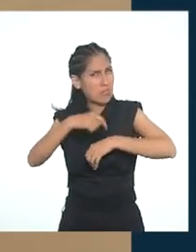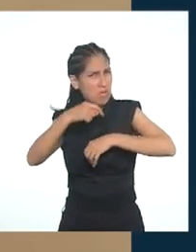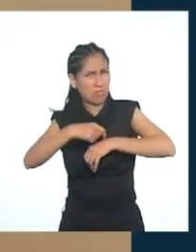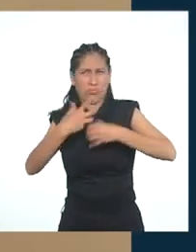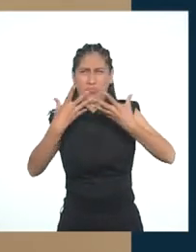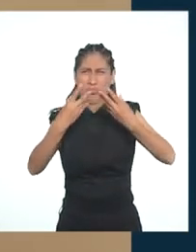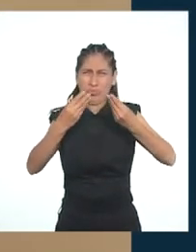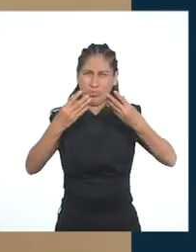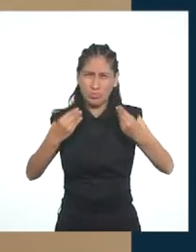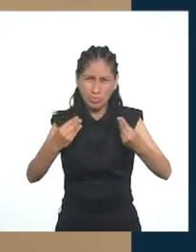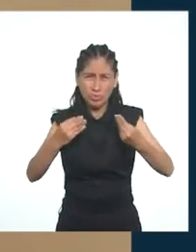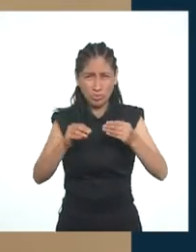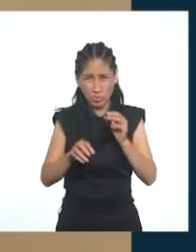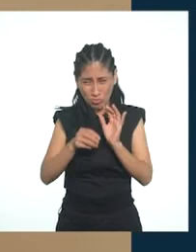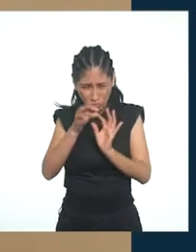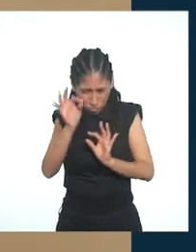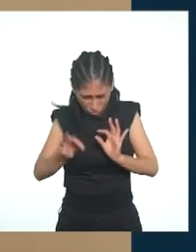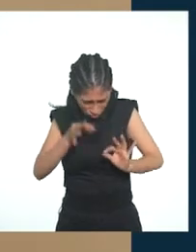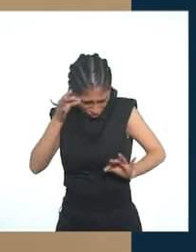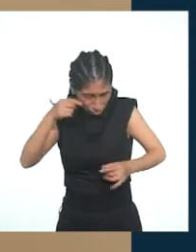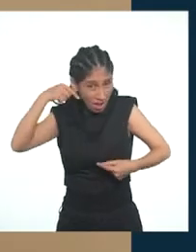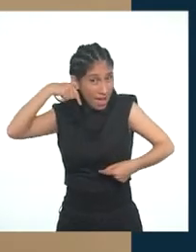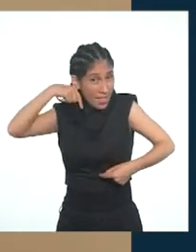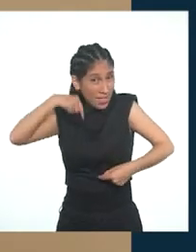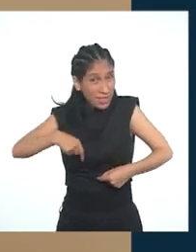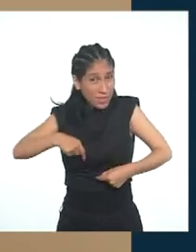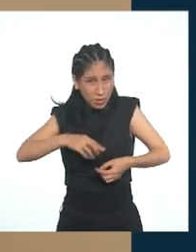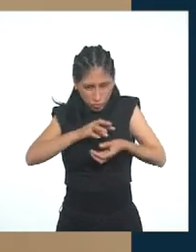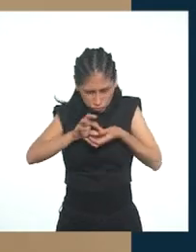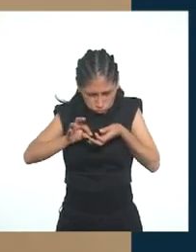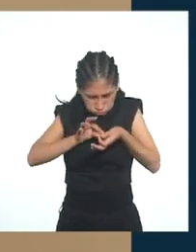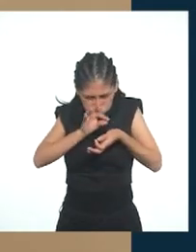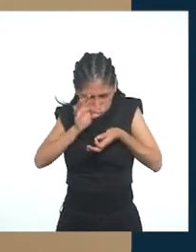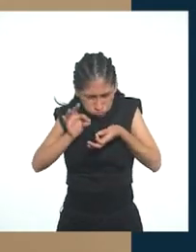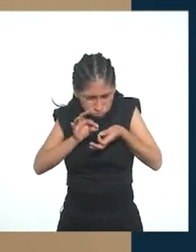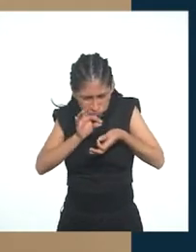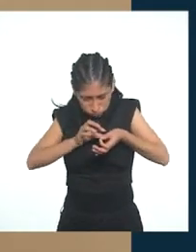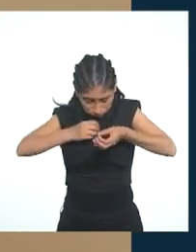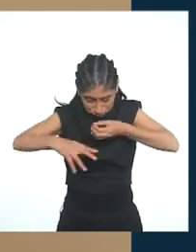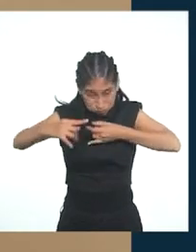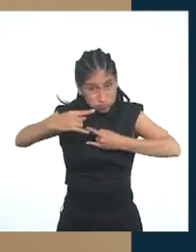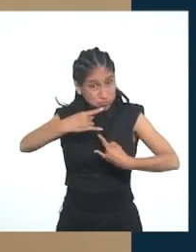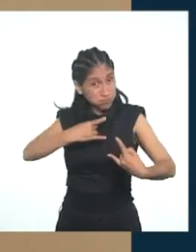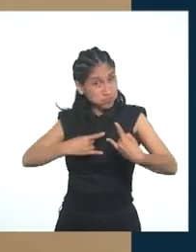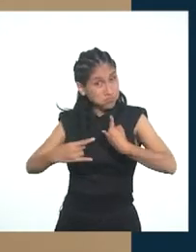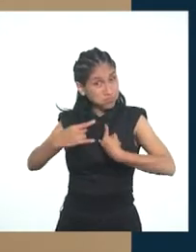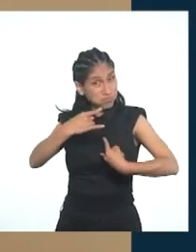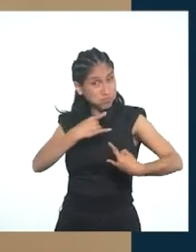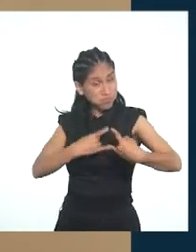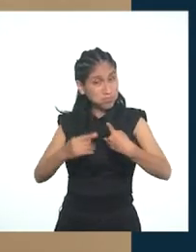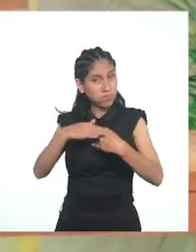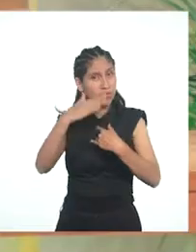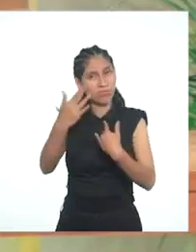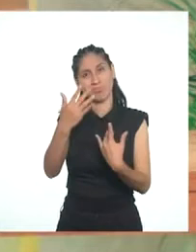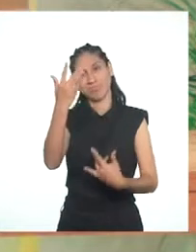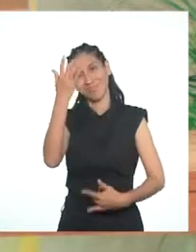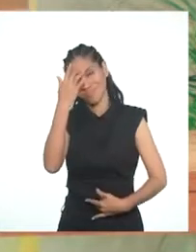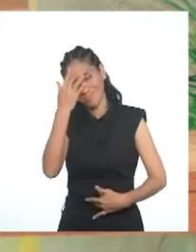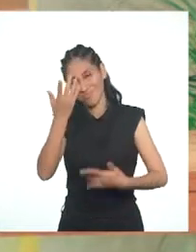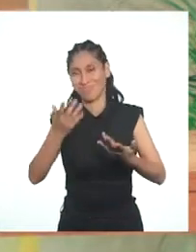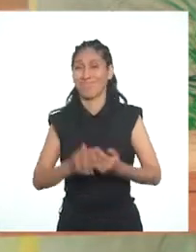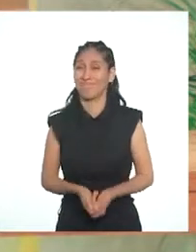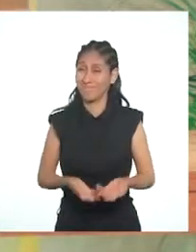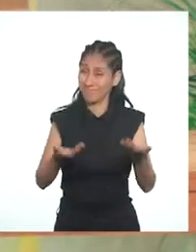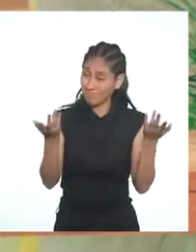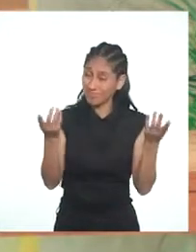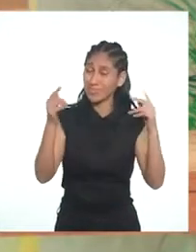tiempo produciendo más virus o generando retrasos en la aparición de síntomas de una enfermedad. Eso es